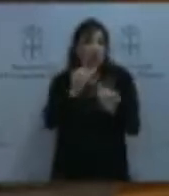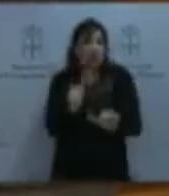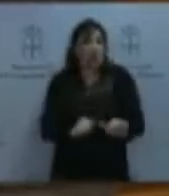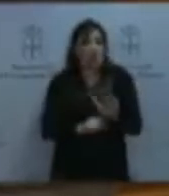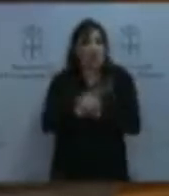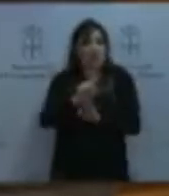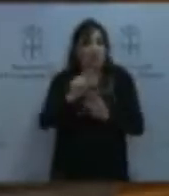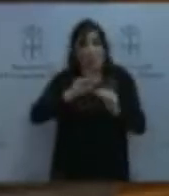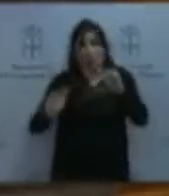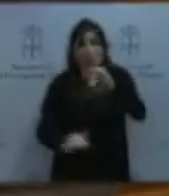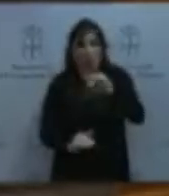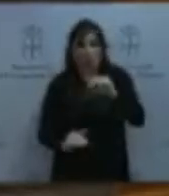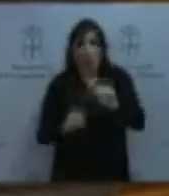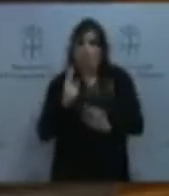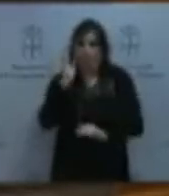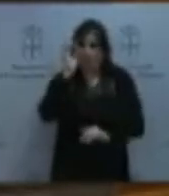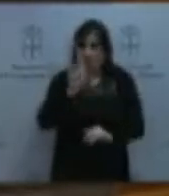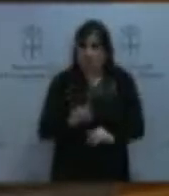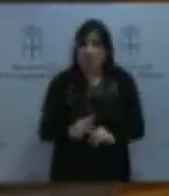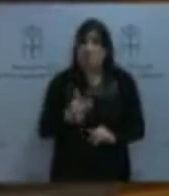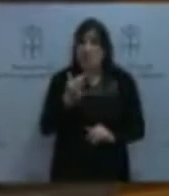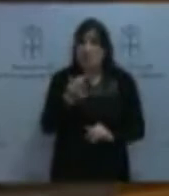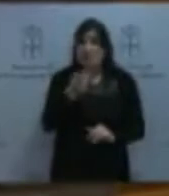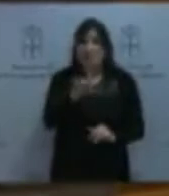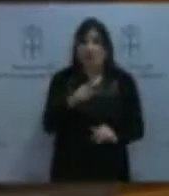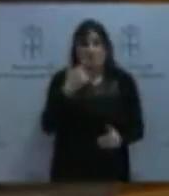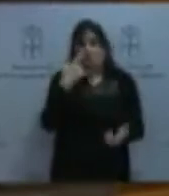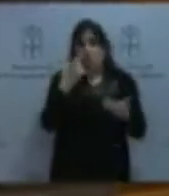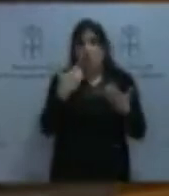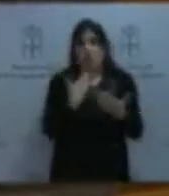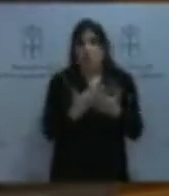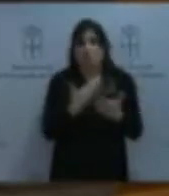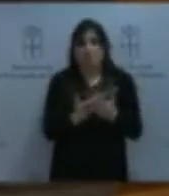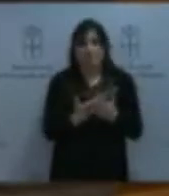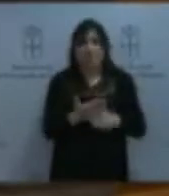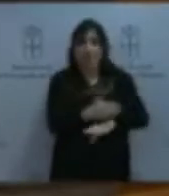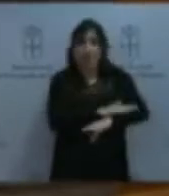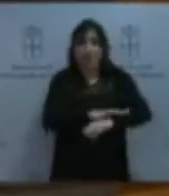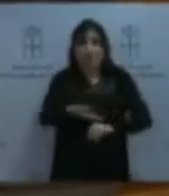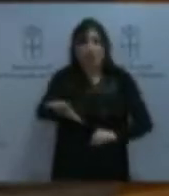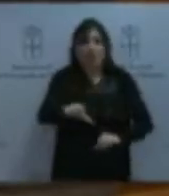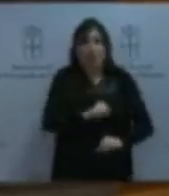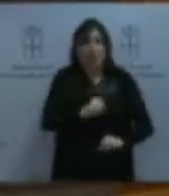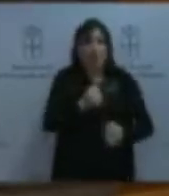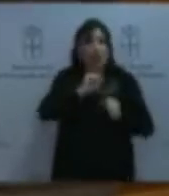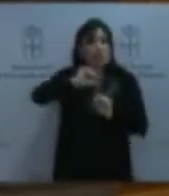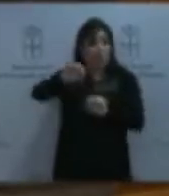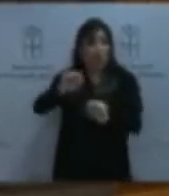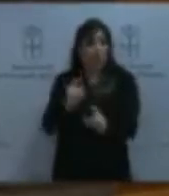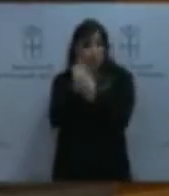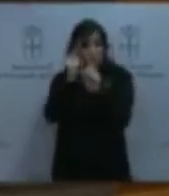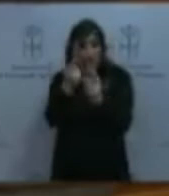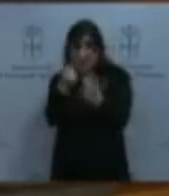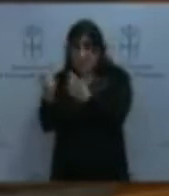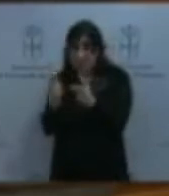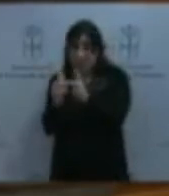todo, pues que se ha demostrado que no se puede gobernar de espaldas a las necesidades sociales. Todos esos elementos configuran psicológicamente y